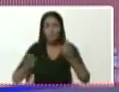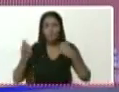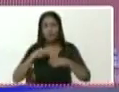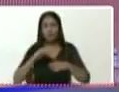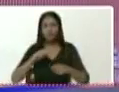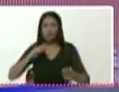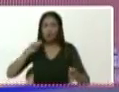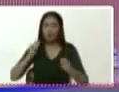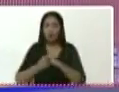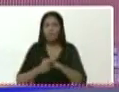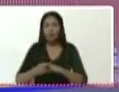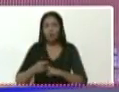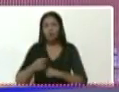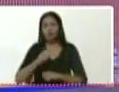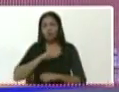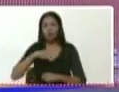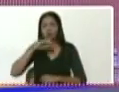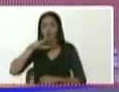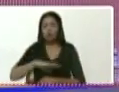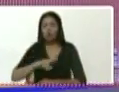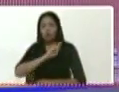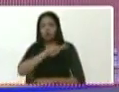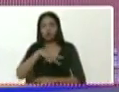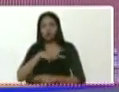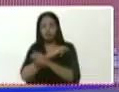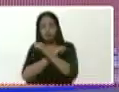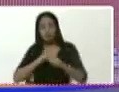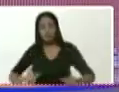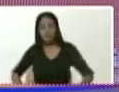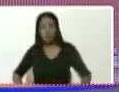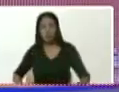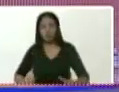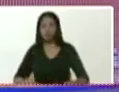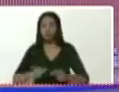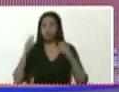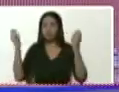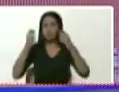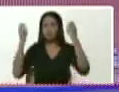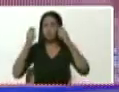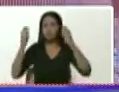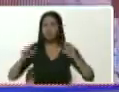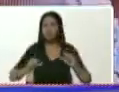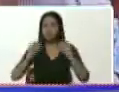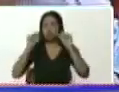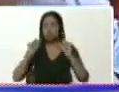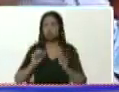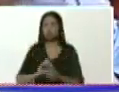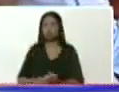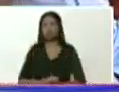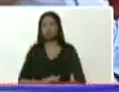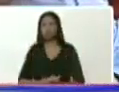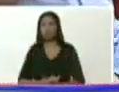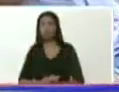los grandes momentos históricos. Fuerza Armada Nacional Bolivariana, a la vanguardia.